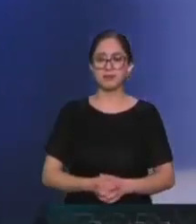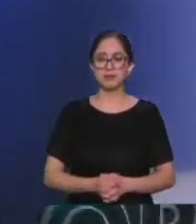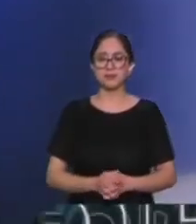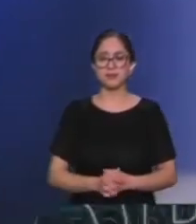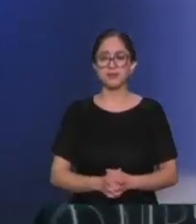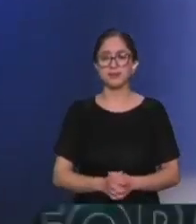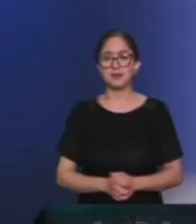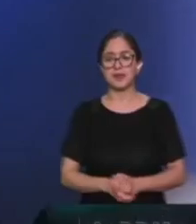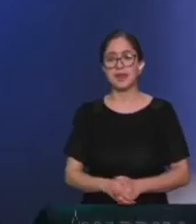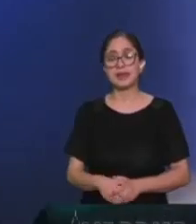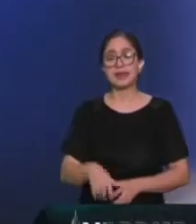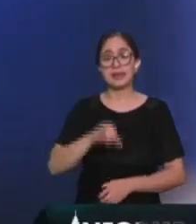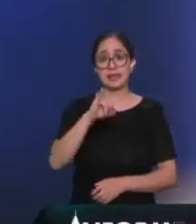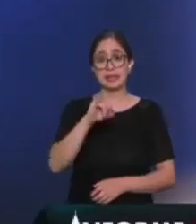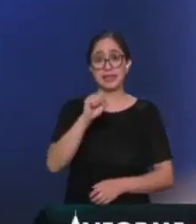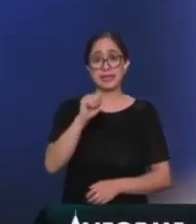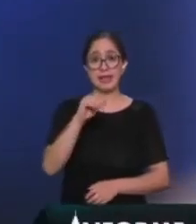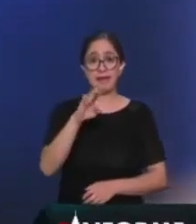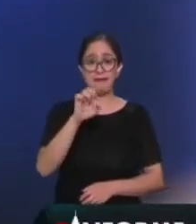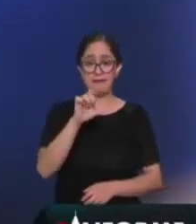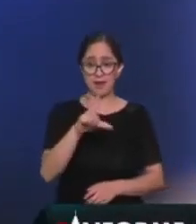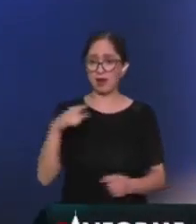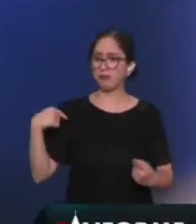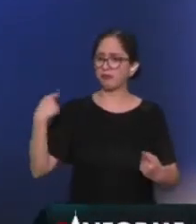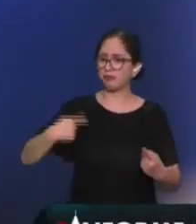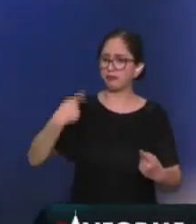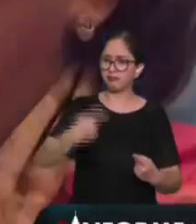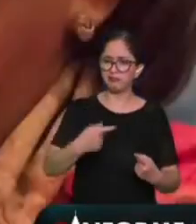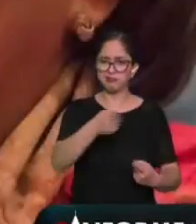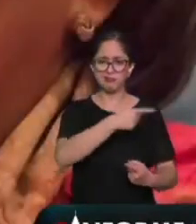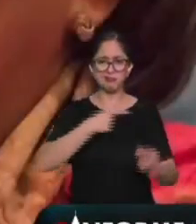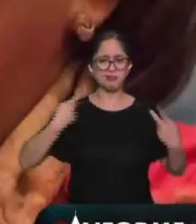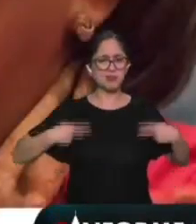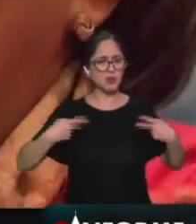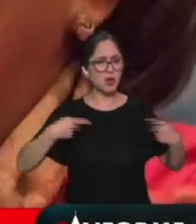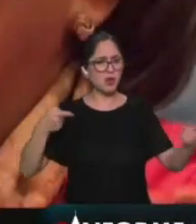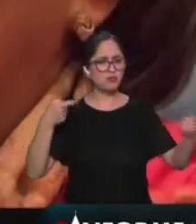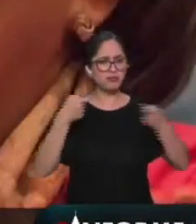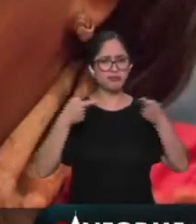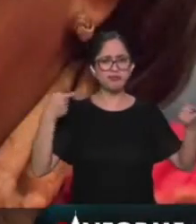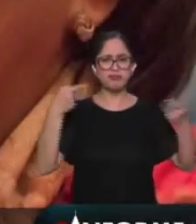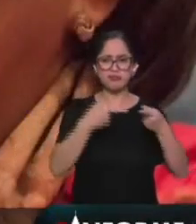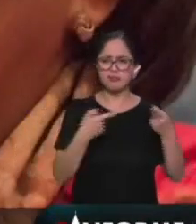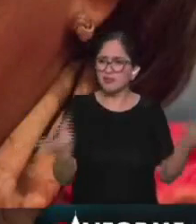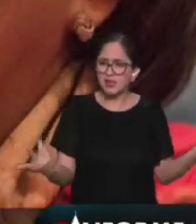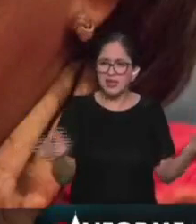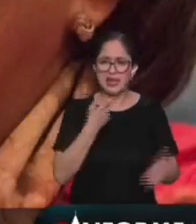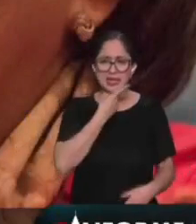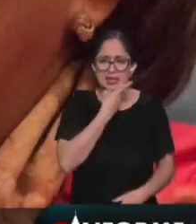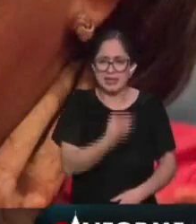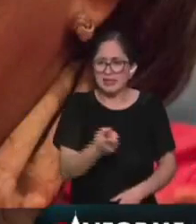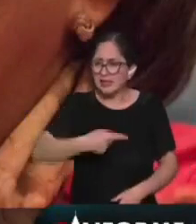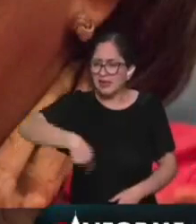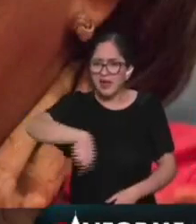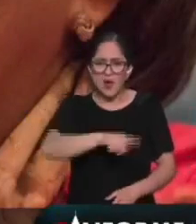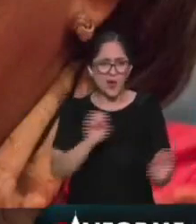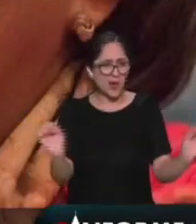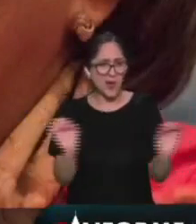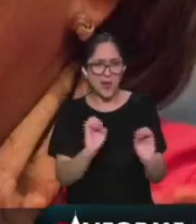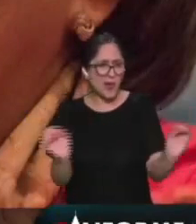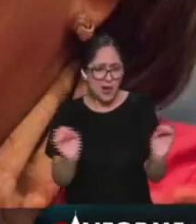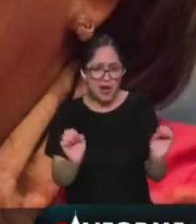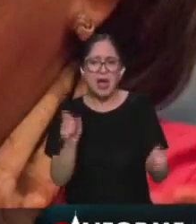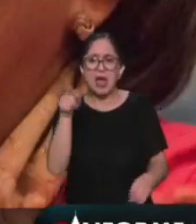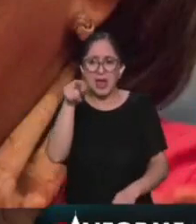Isabel Miranda de Gualas ha reaccionado en los últimos días frente a las acusaciones en su contra, asegurando que no existen tales, dado que